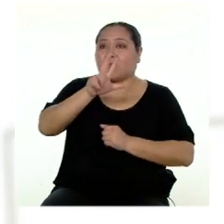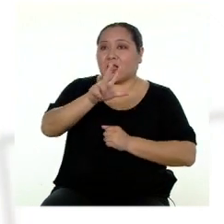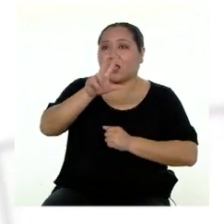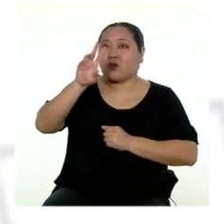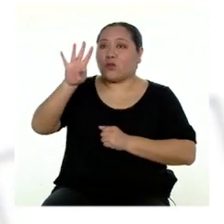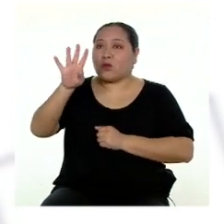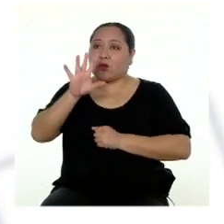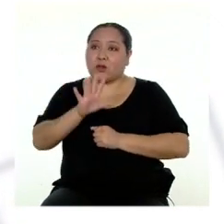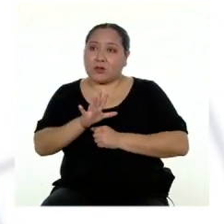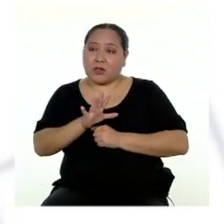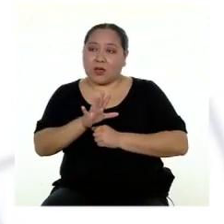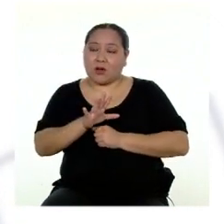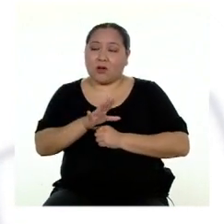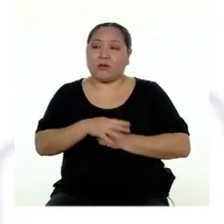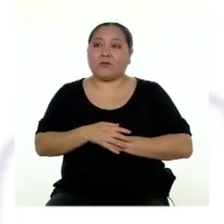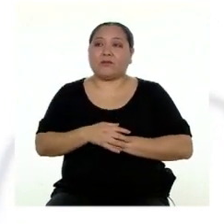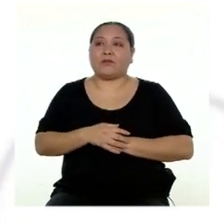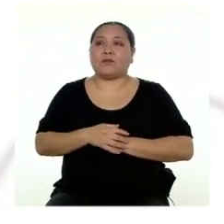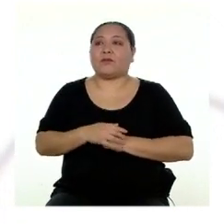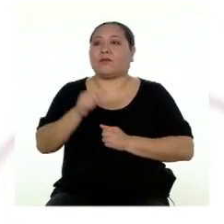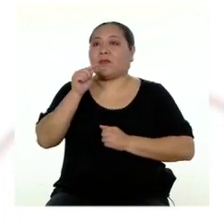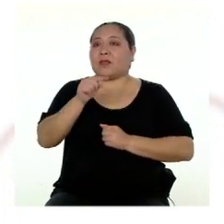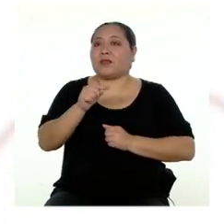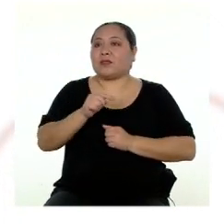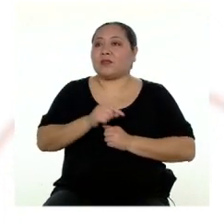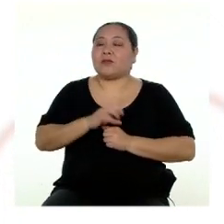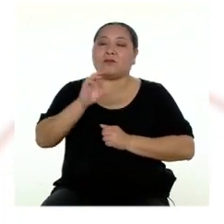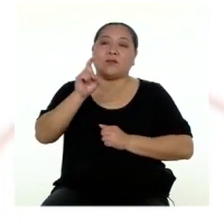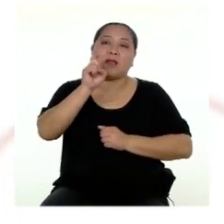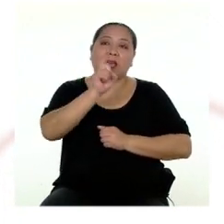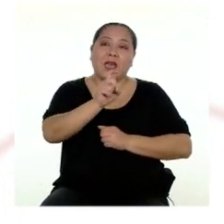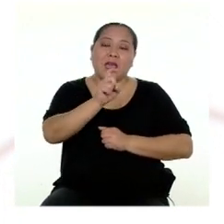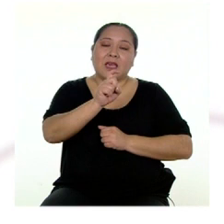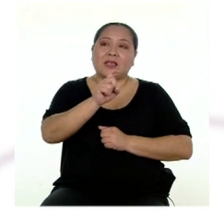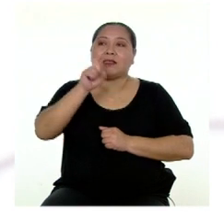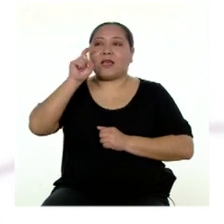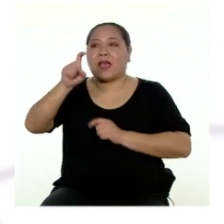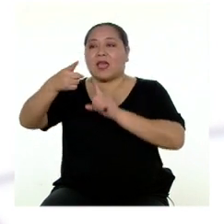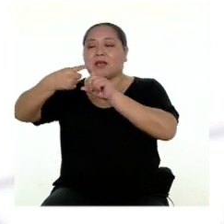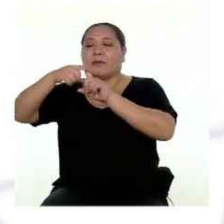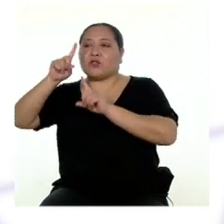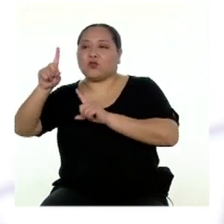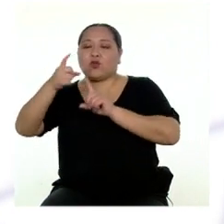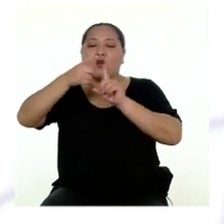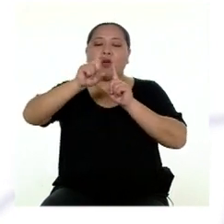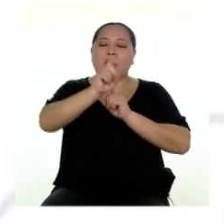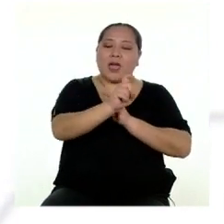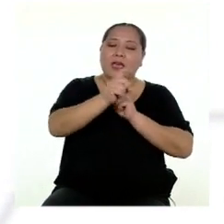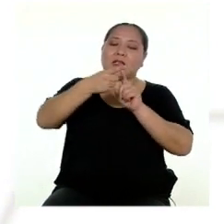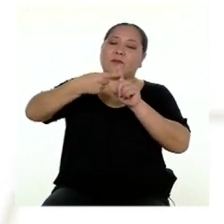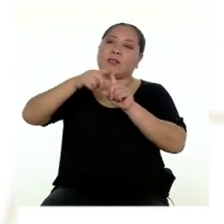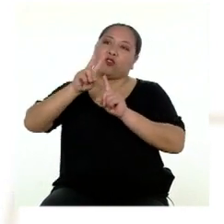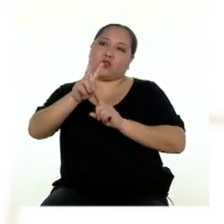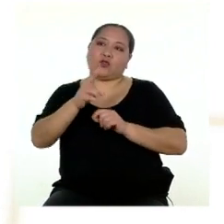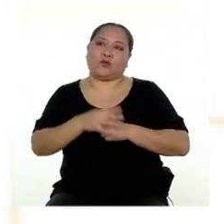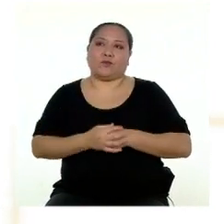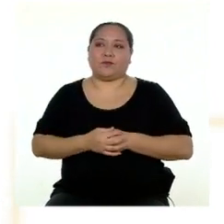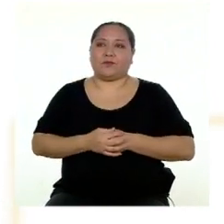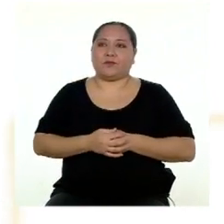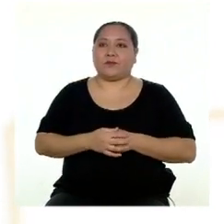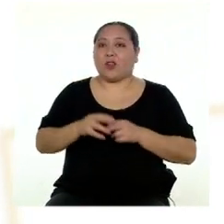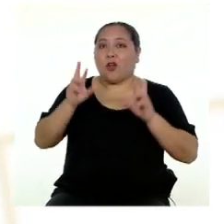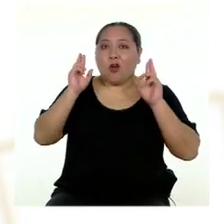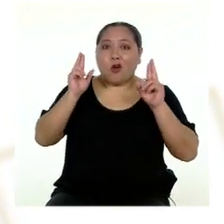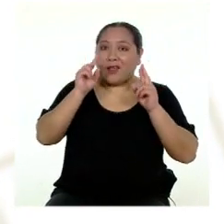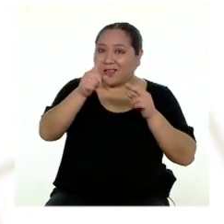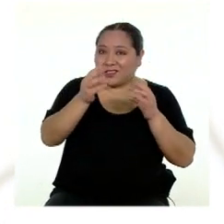y 5 dentro del cuadrado mágico son equivalentes a las expresiones x, x más 1 y x más 2. Espero